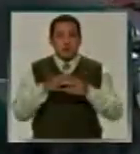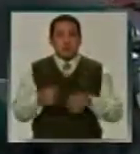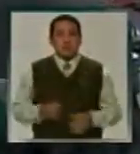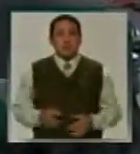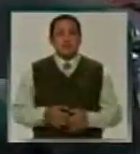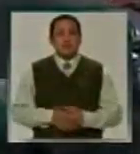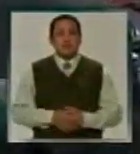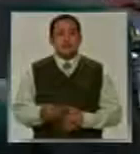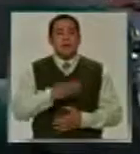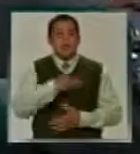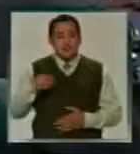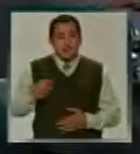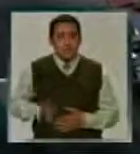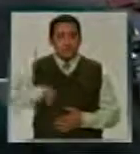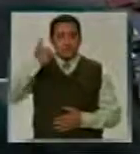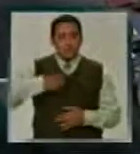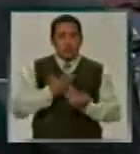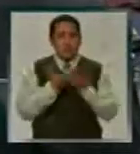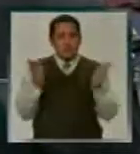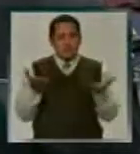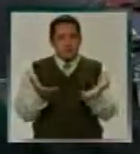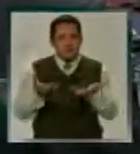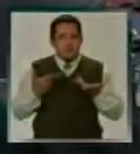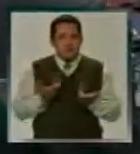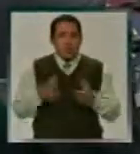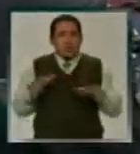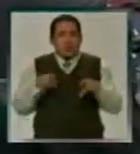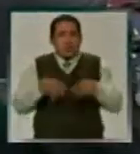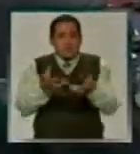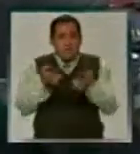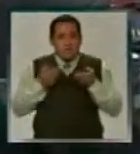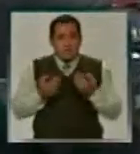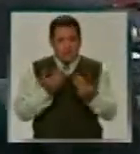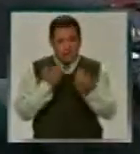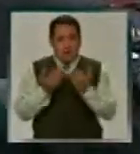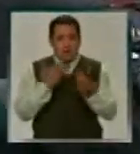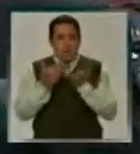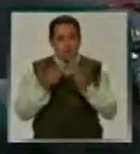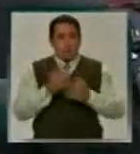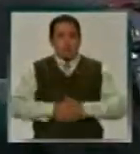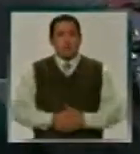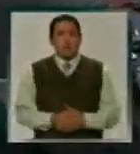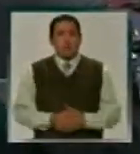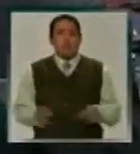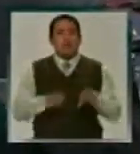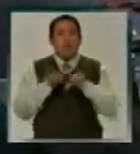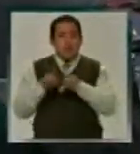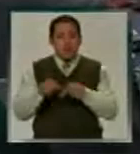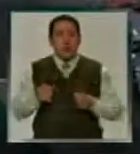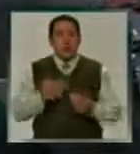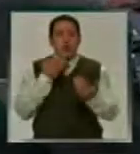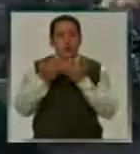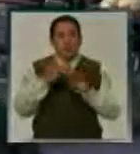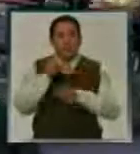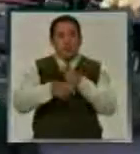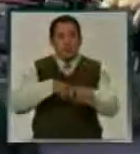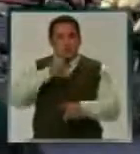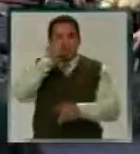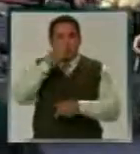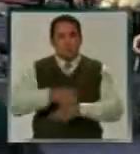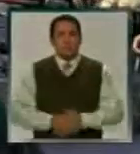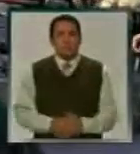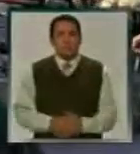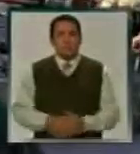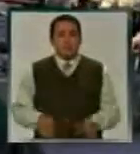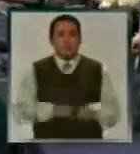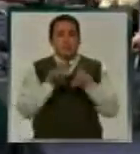PC, la presidencia y el Consejo de Ministros están abiertas. Cuando desee, señor presidente, venga usted, dialoguemos como debemos conversar los peruanos.